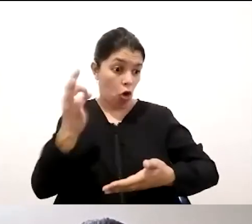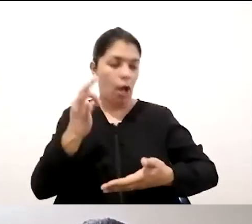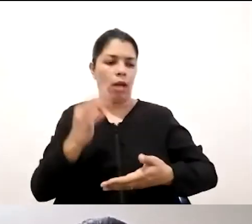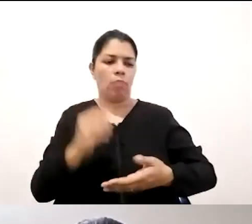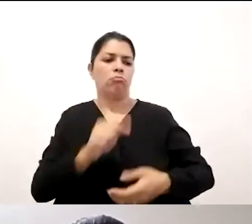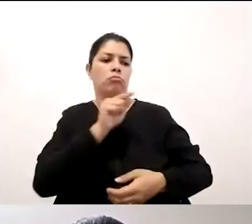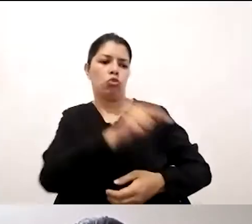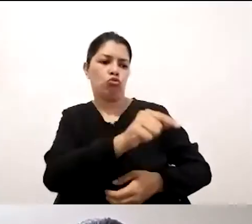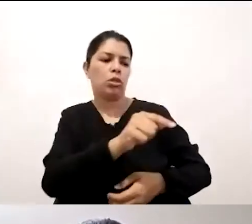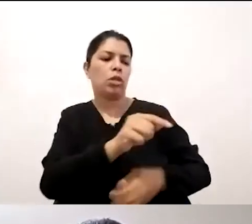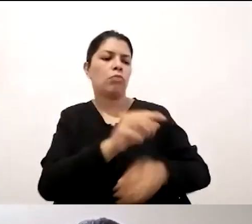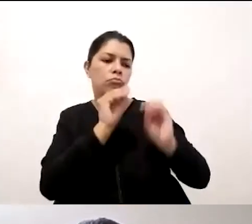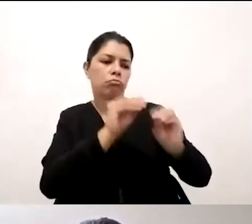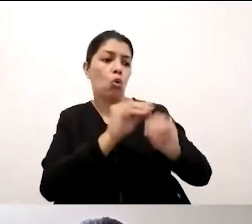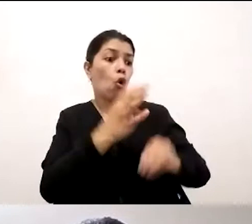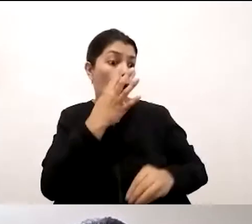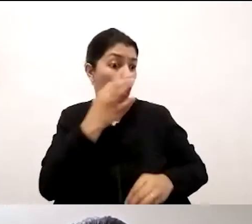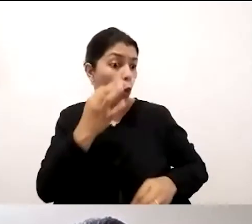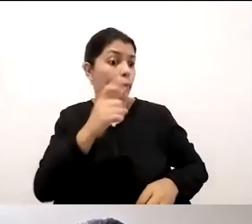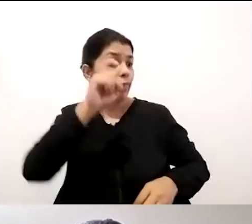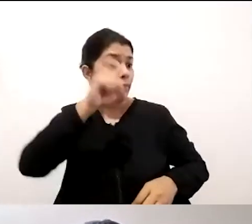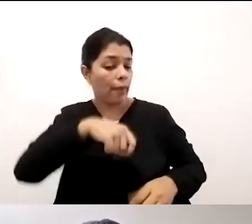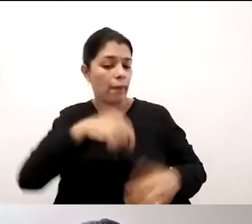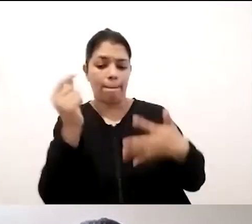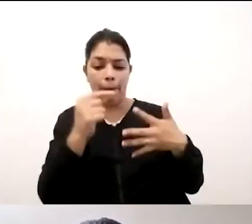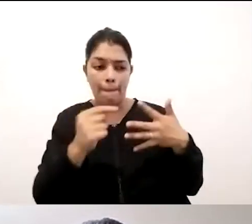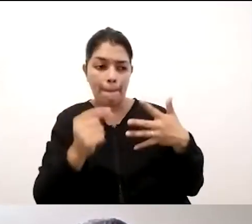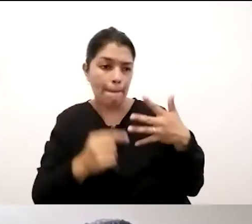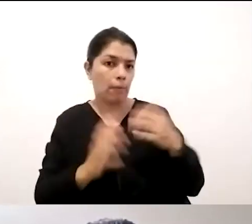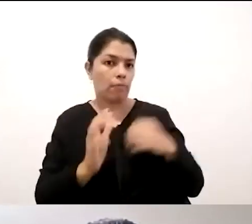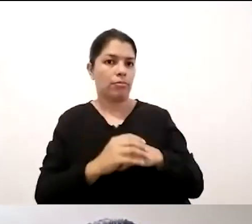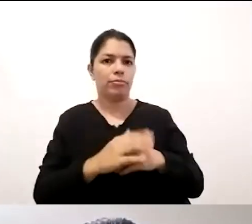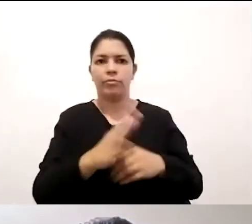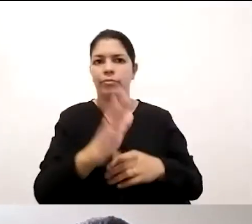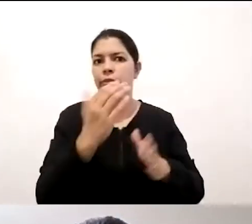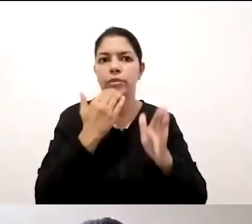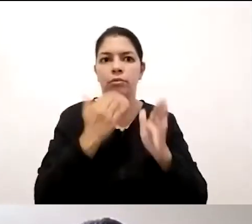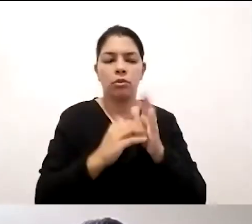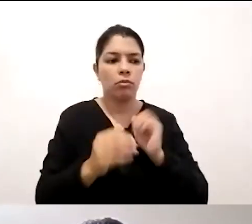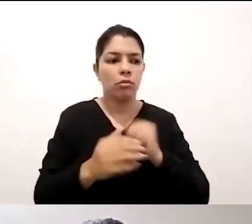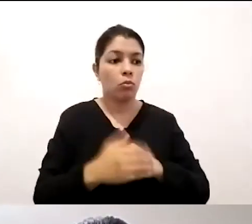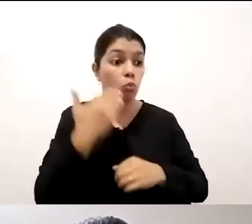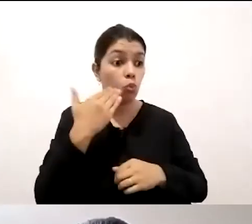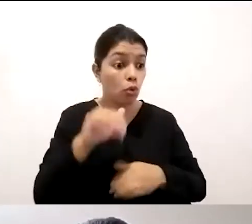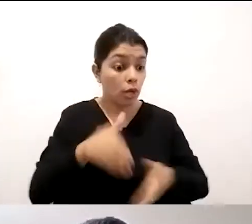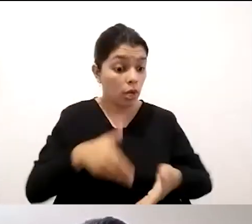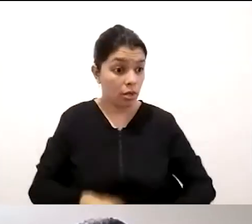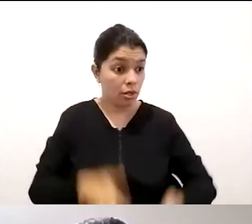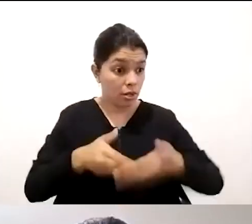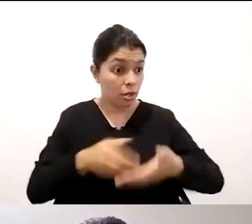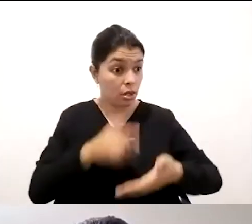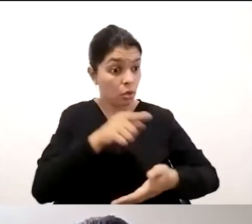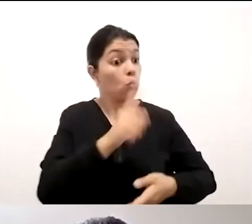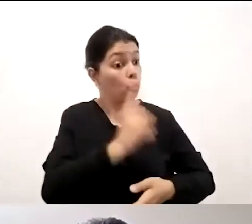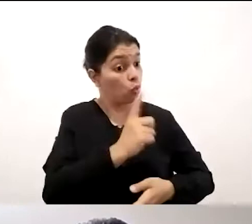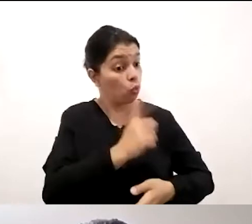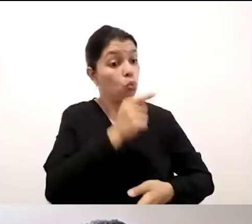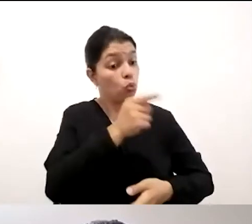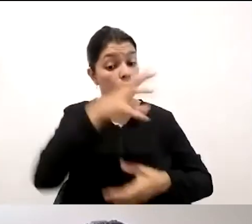que deben cumplir. Un ejemplo sencillo es que las mujeres deben estar en el hogar mientras sus esposos traen todos los